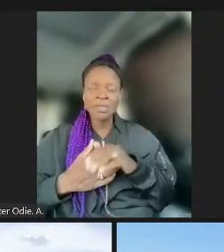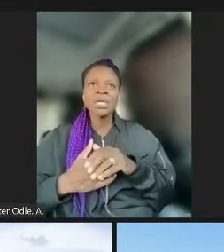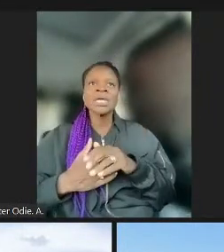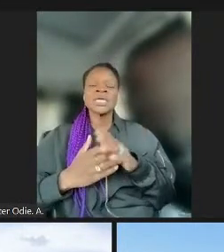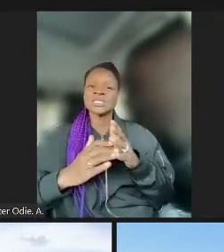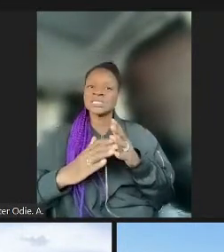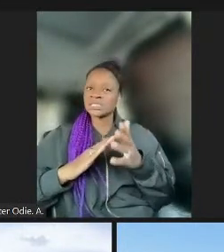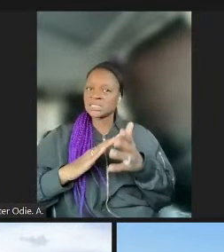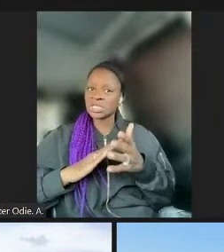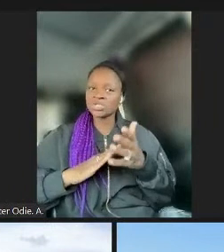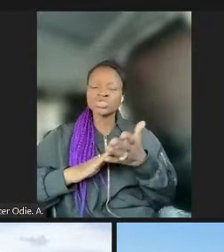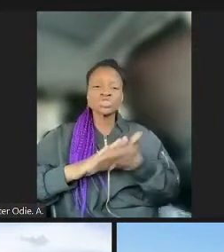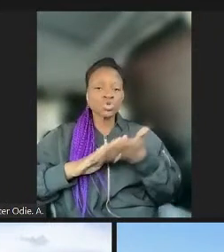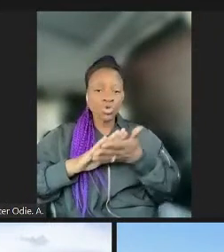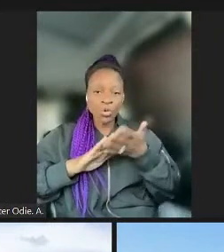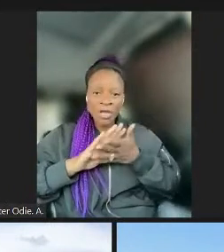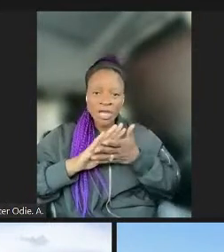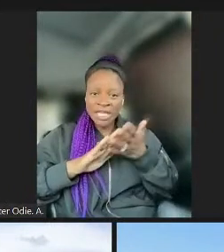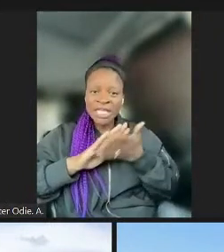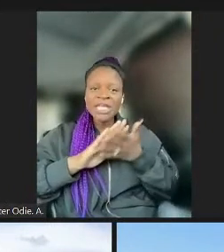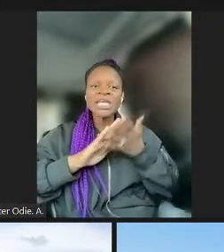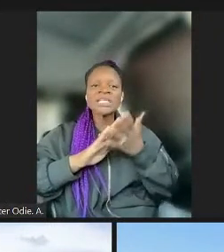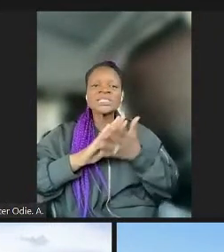Seguimos a la.